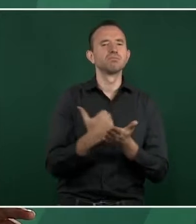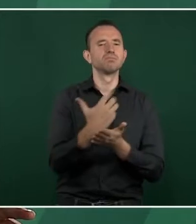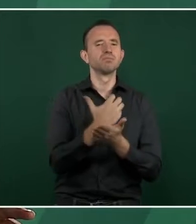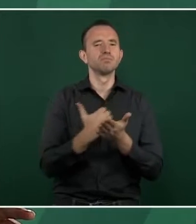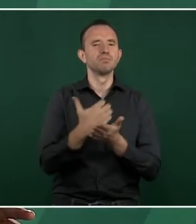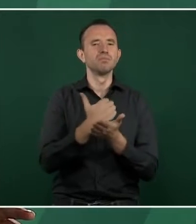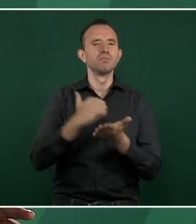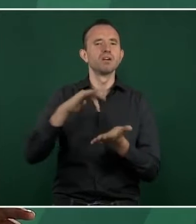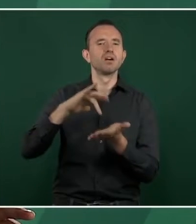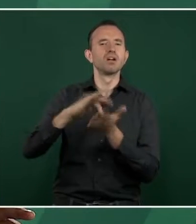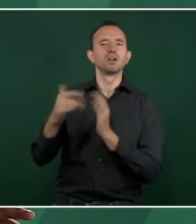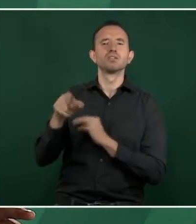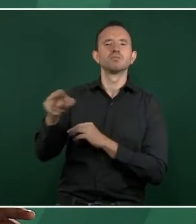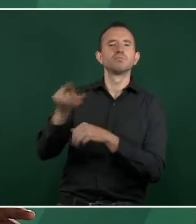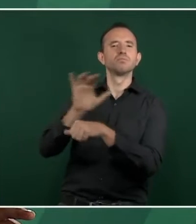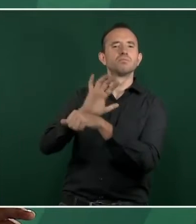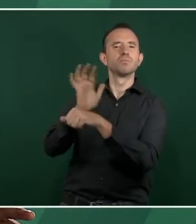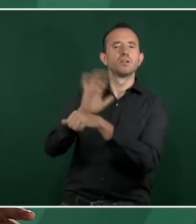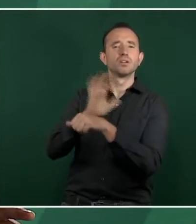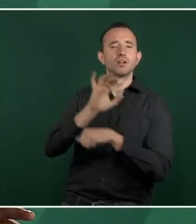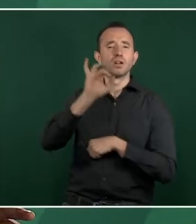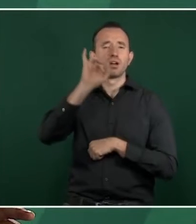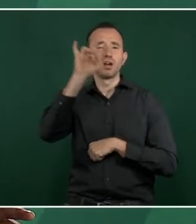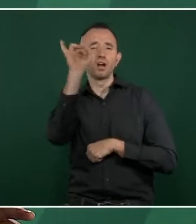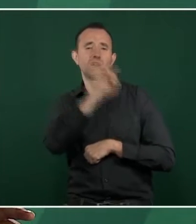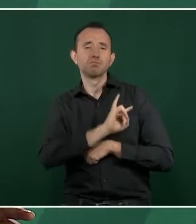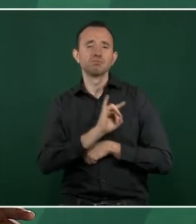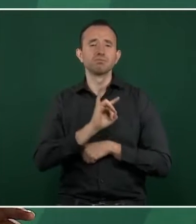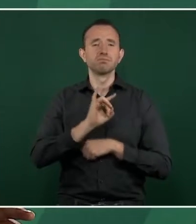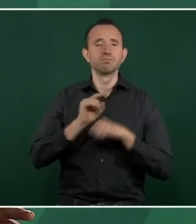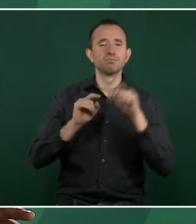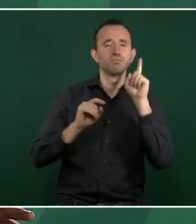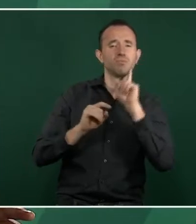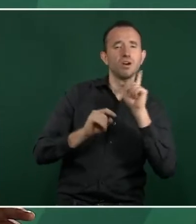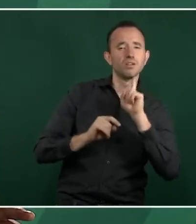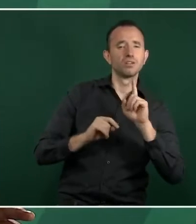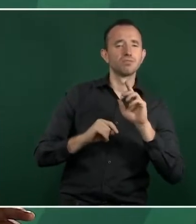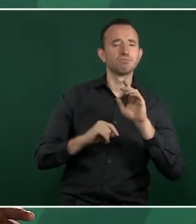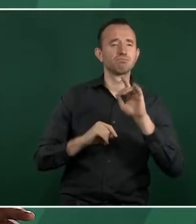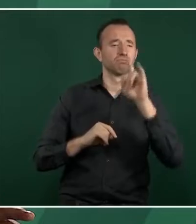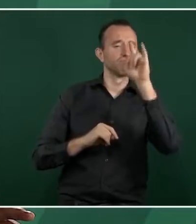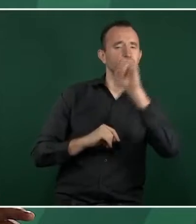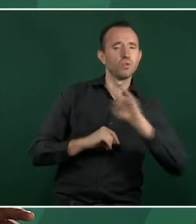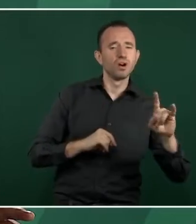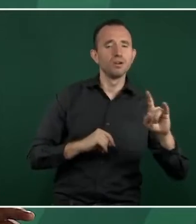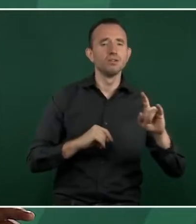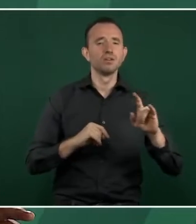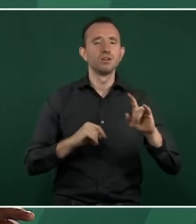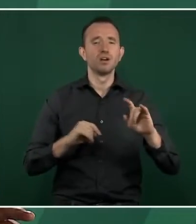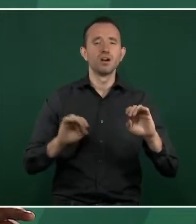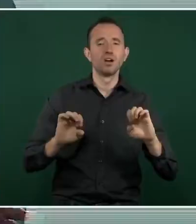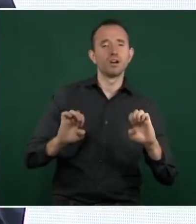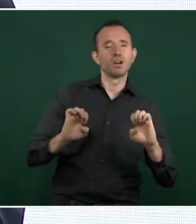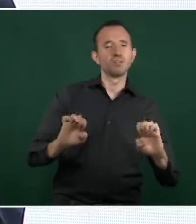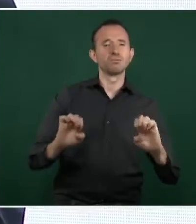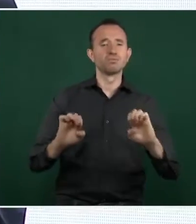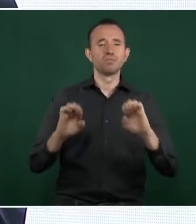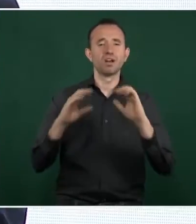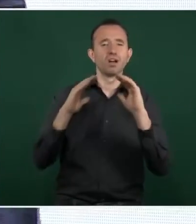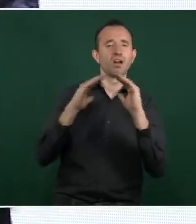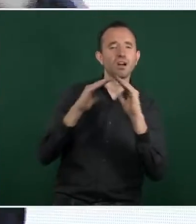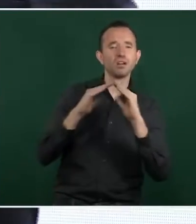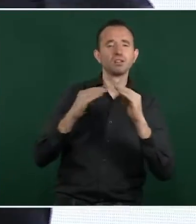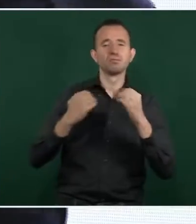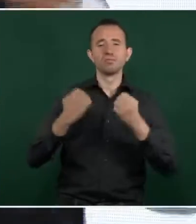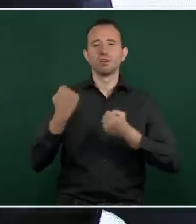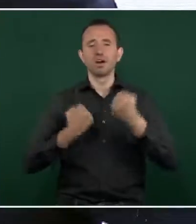puros hombres guapos y mujeres guapas y residencias y carros último modelo